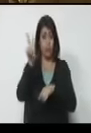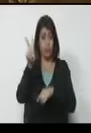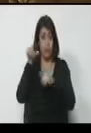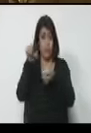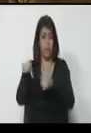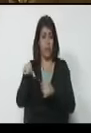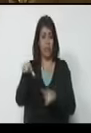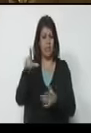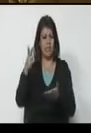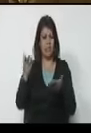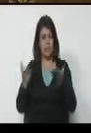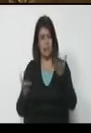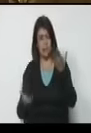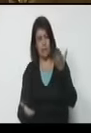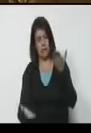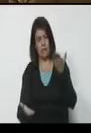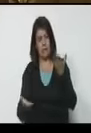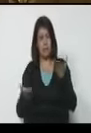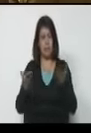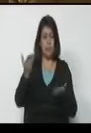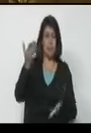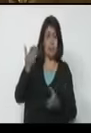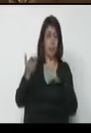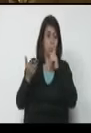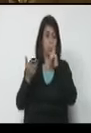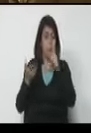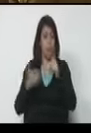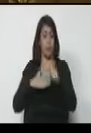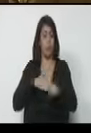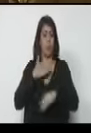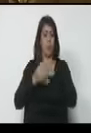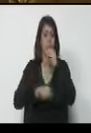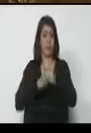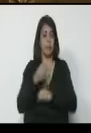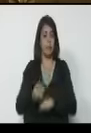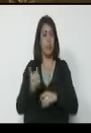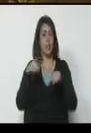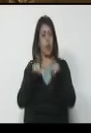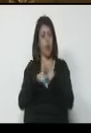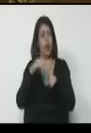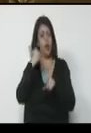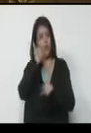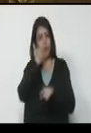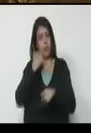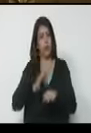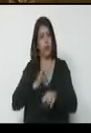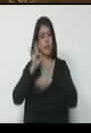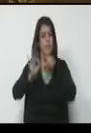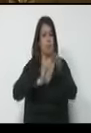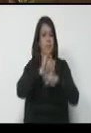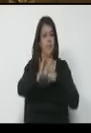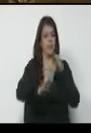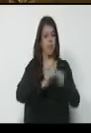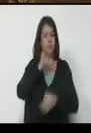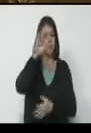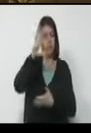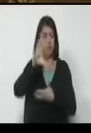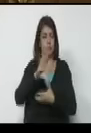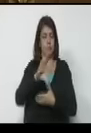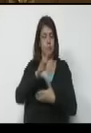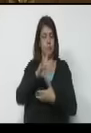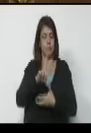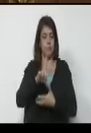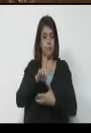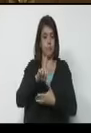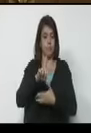la inestabilidad y la degradación que puede ser una enfermedad contagiosa en toda América